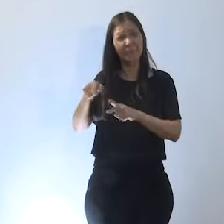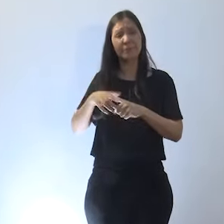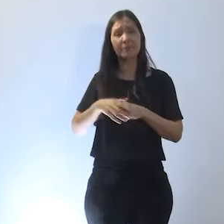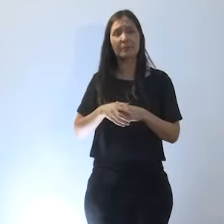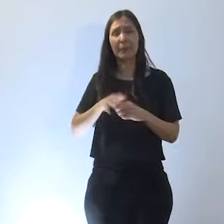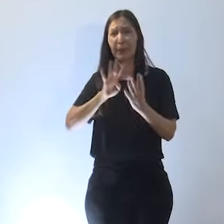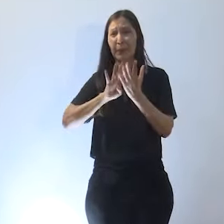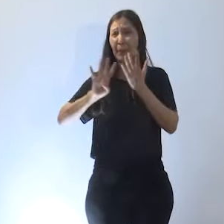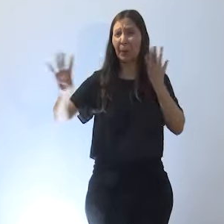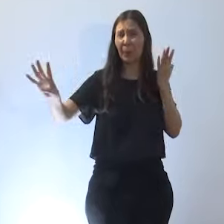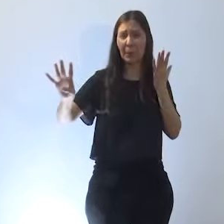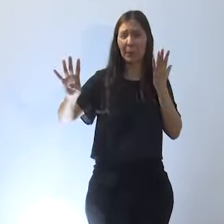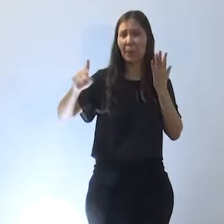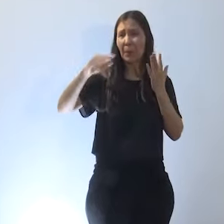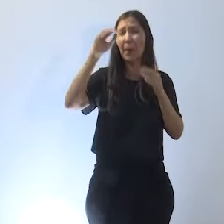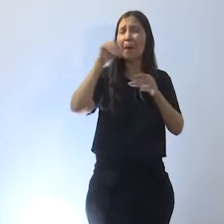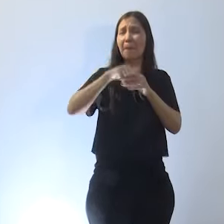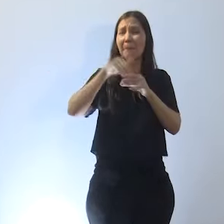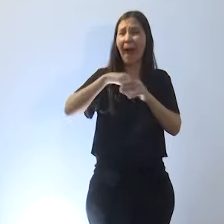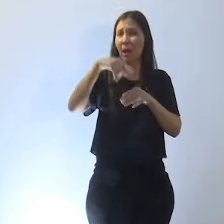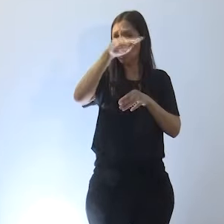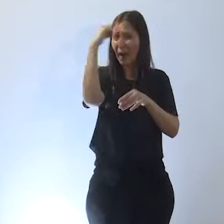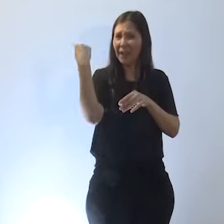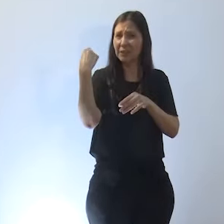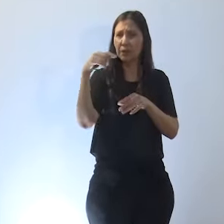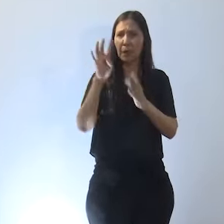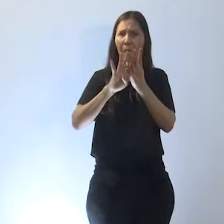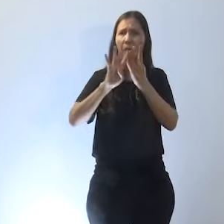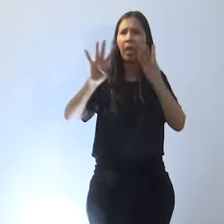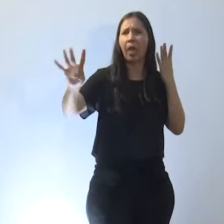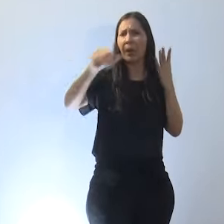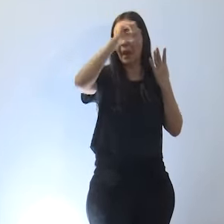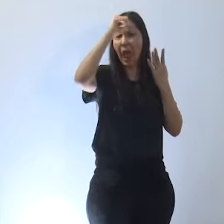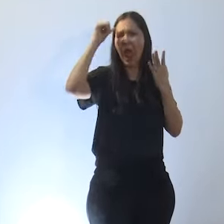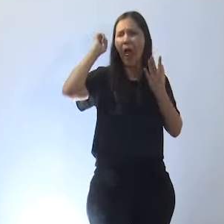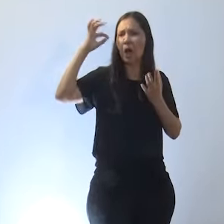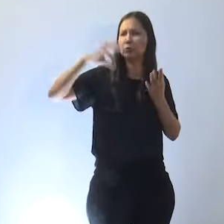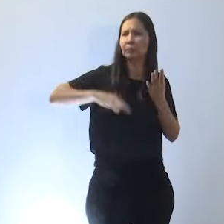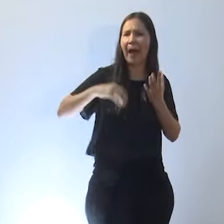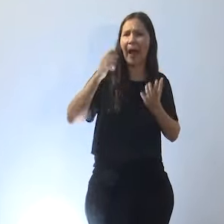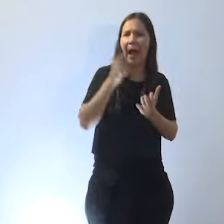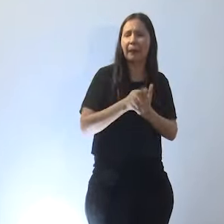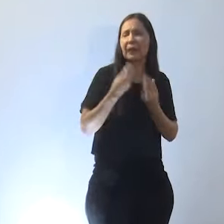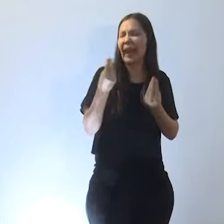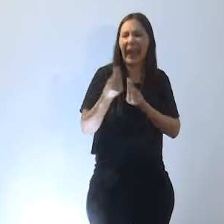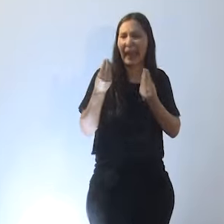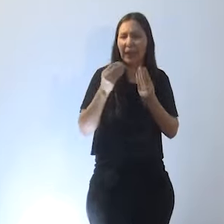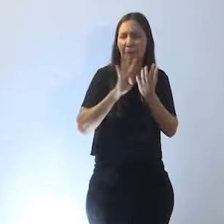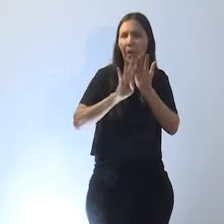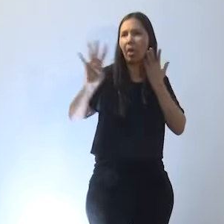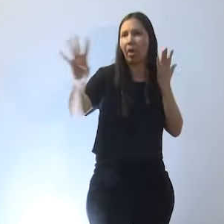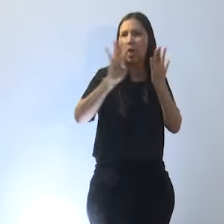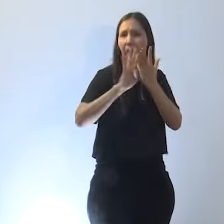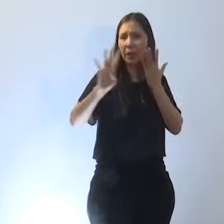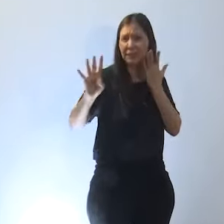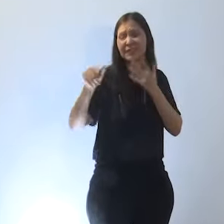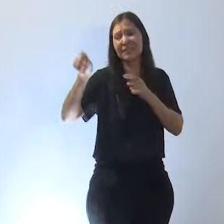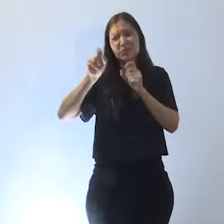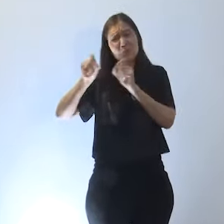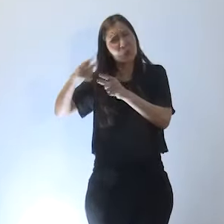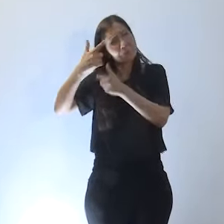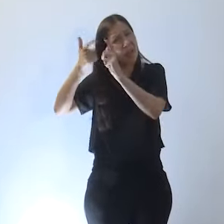de calor en verano no para para cobrar no sé qué O sea Esa es la experiencia también que tiene entonces la experiencia con el